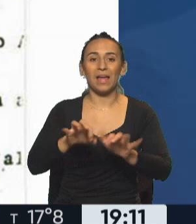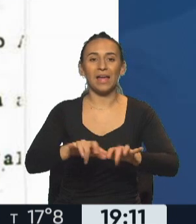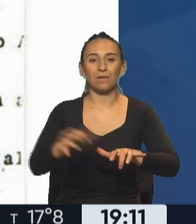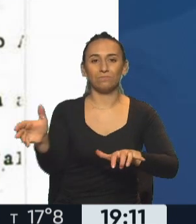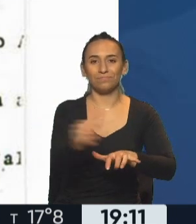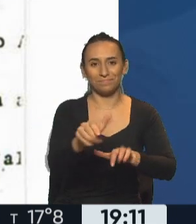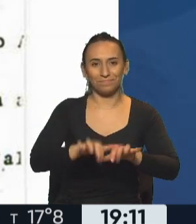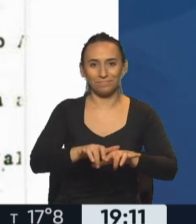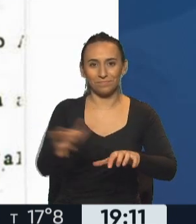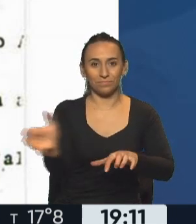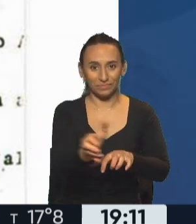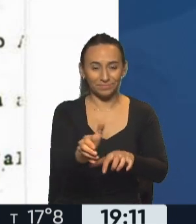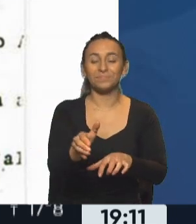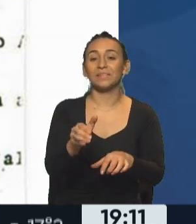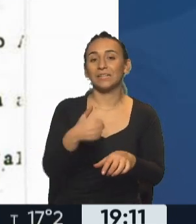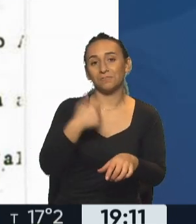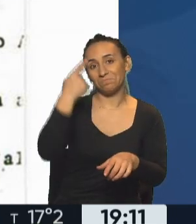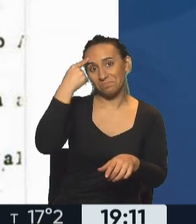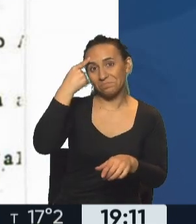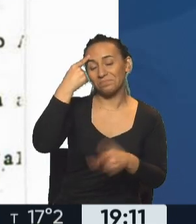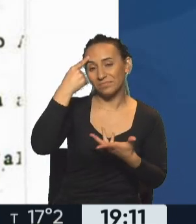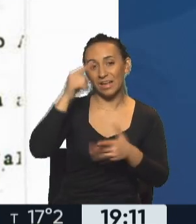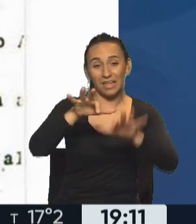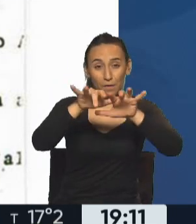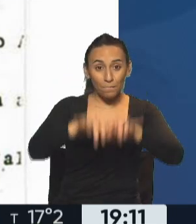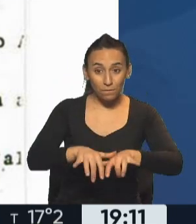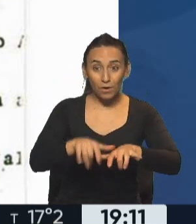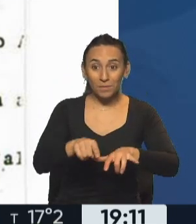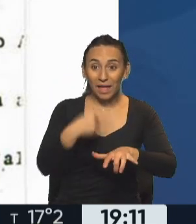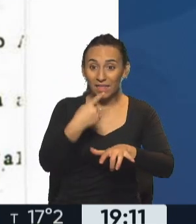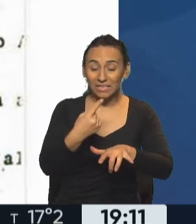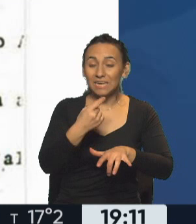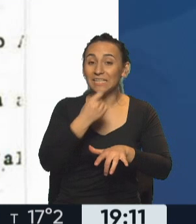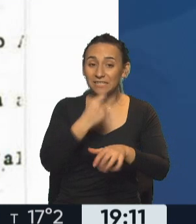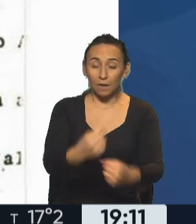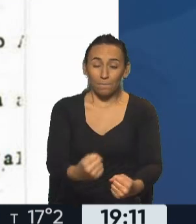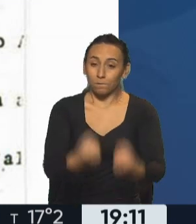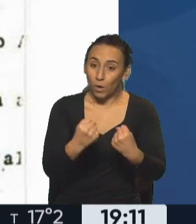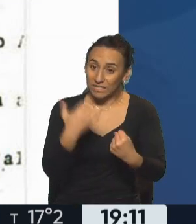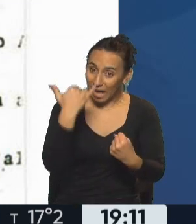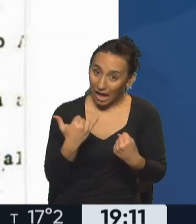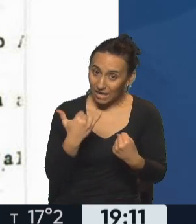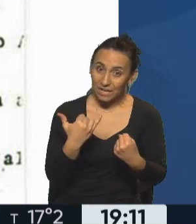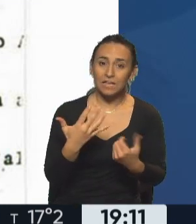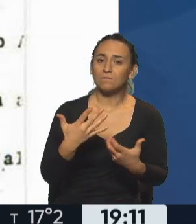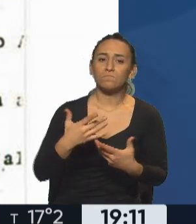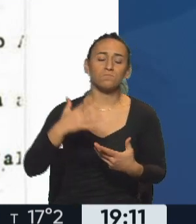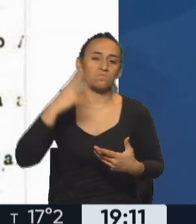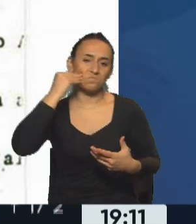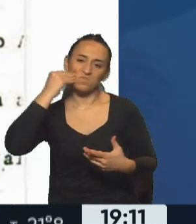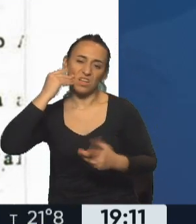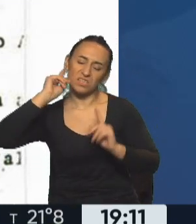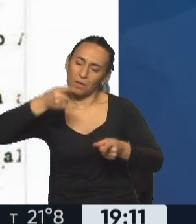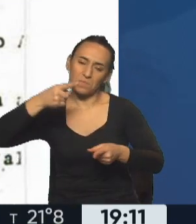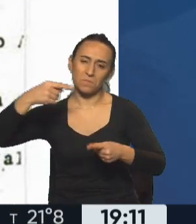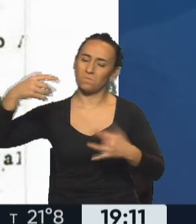Ahí lo tenés. Y decía, entre otras cosas, el informe, que si hay fuerza, Gran Bretaña va a responder con la fuerza. Y